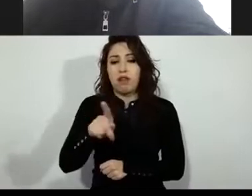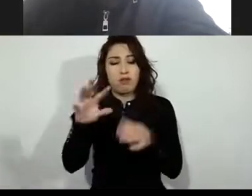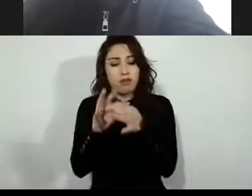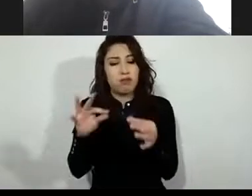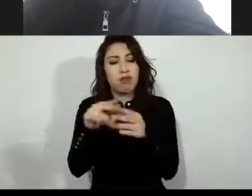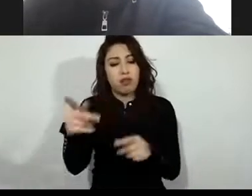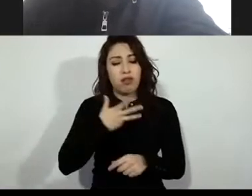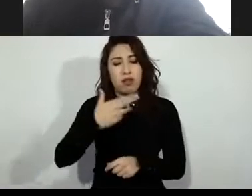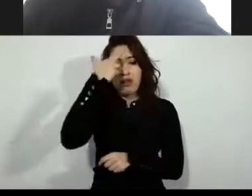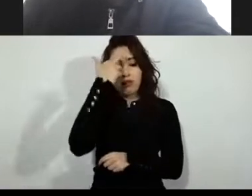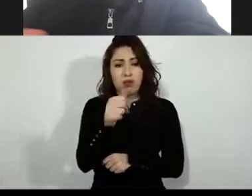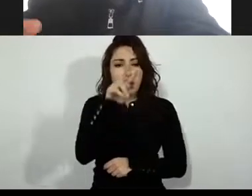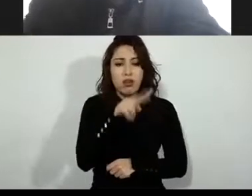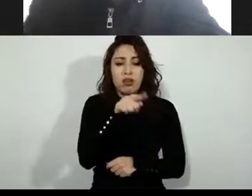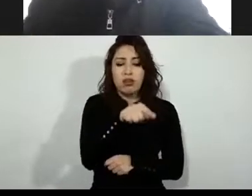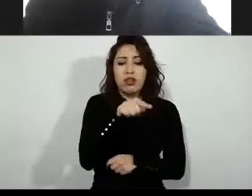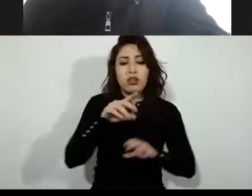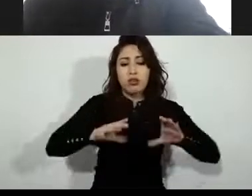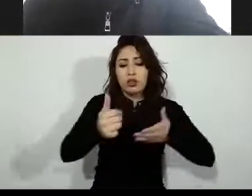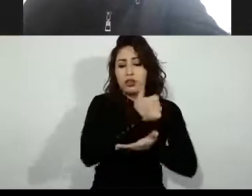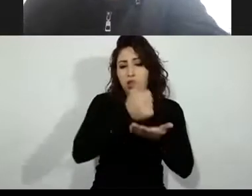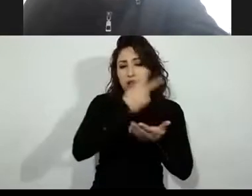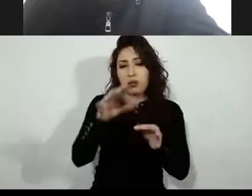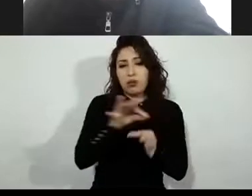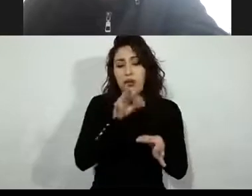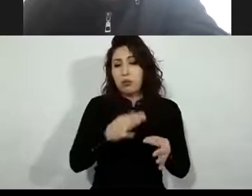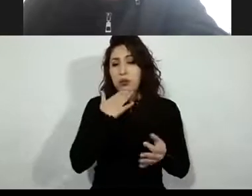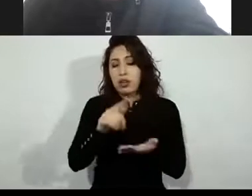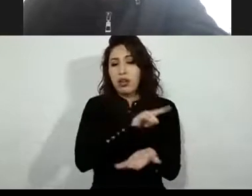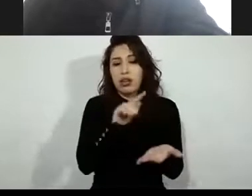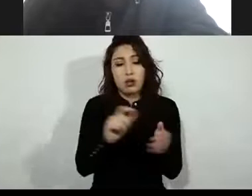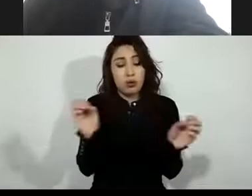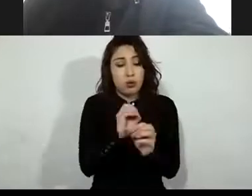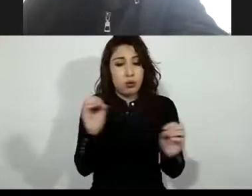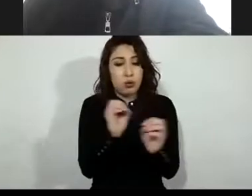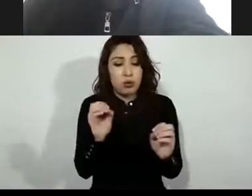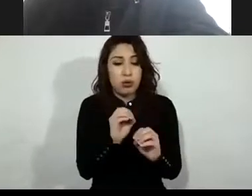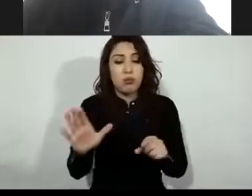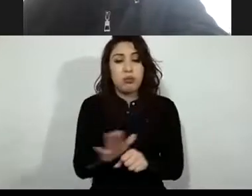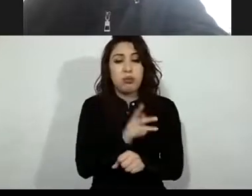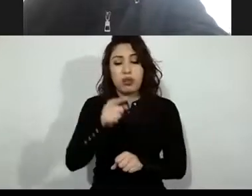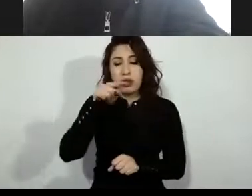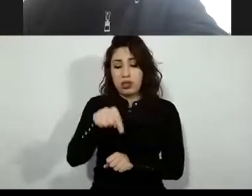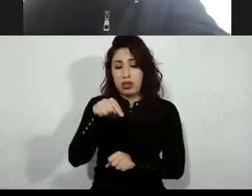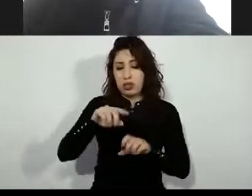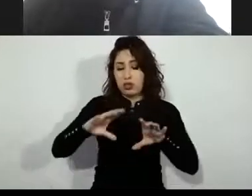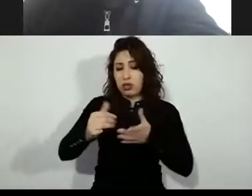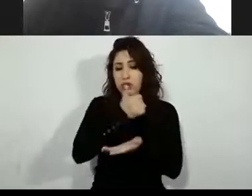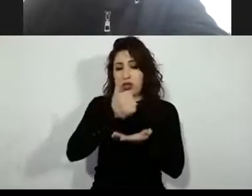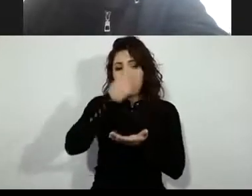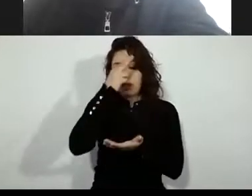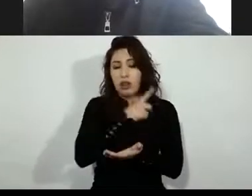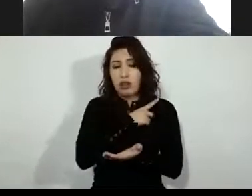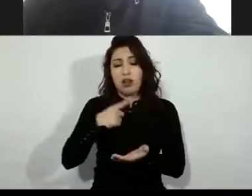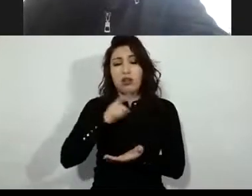ha dicho el diputado Gaviño, hoy pues, está todo el poder y podemos estar cubiertos y garantizados de que las denuncias